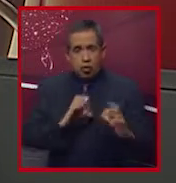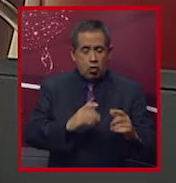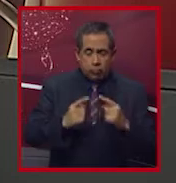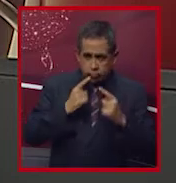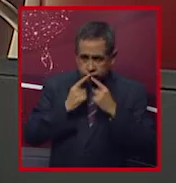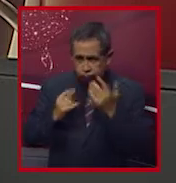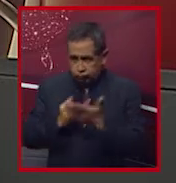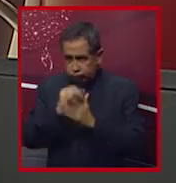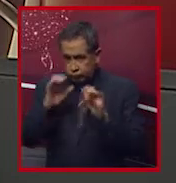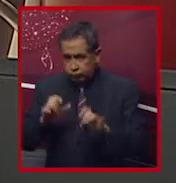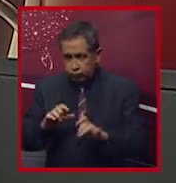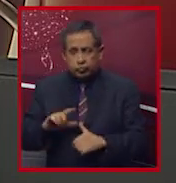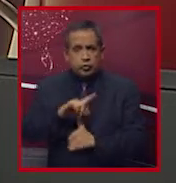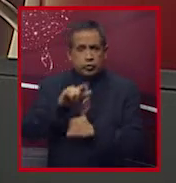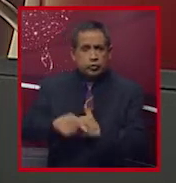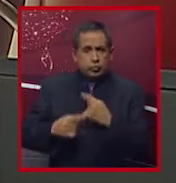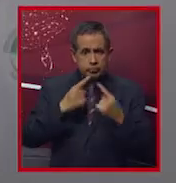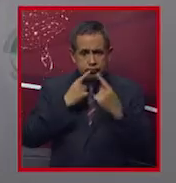en las negociaciones.